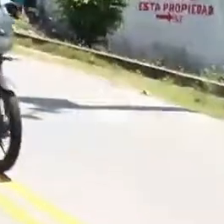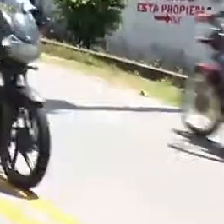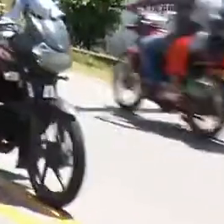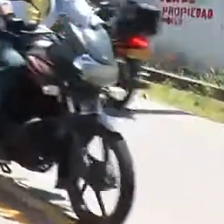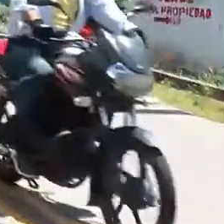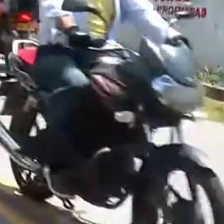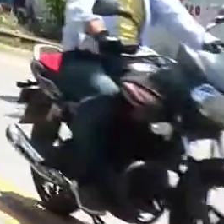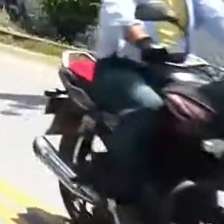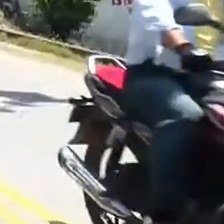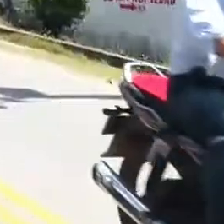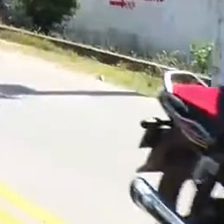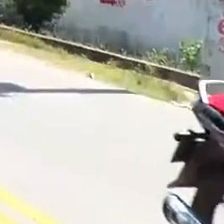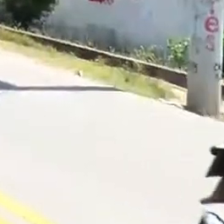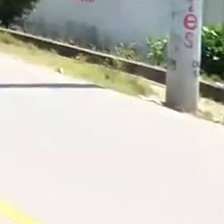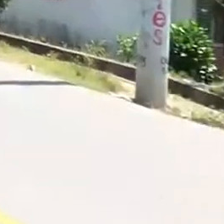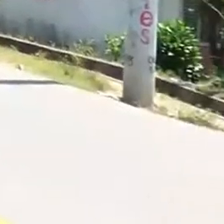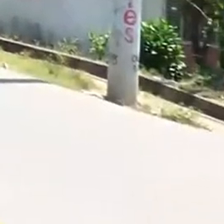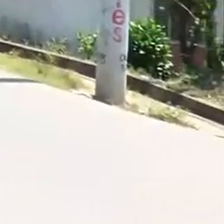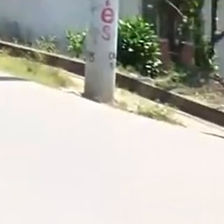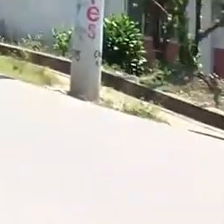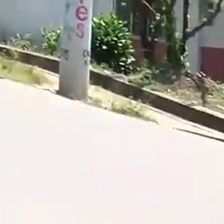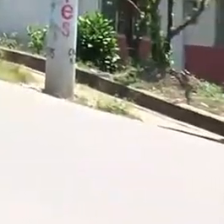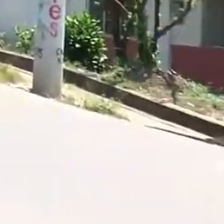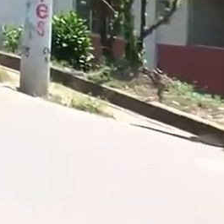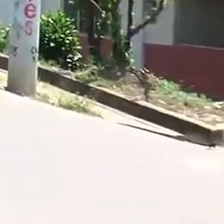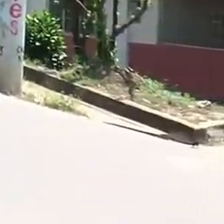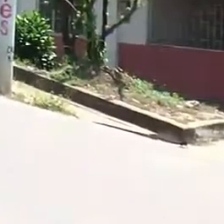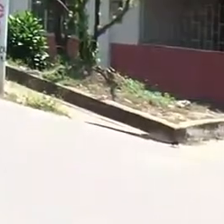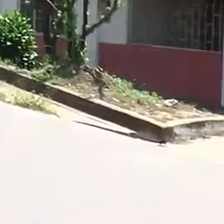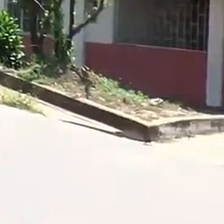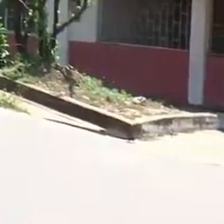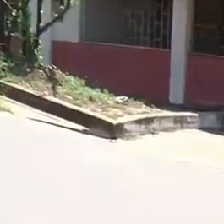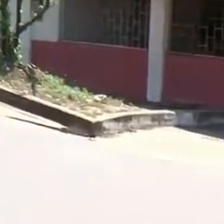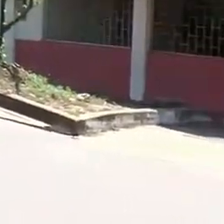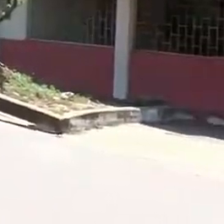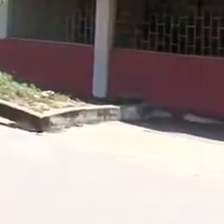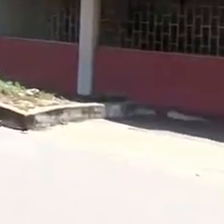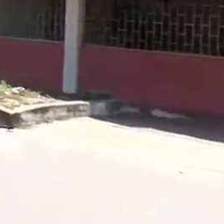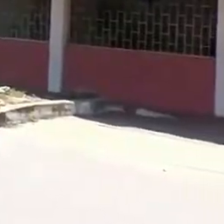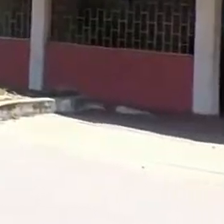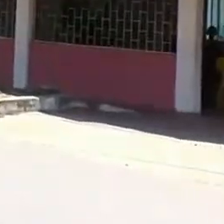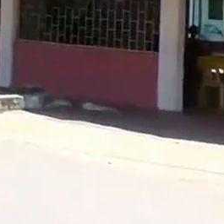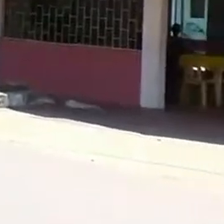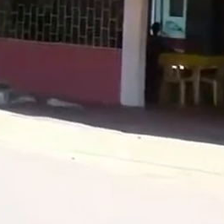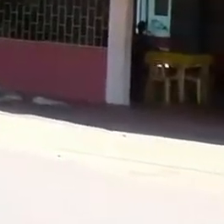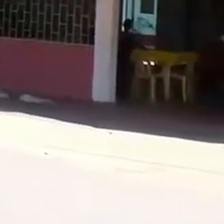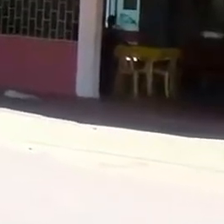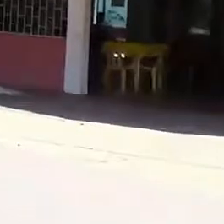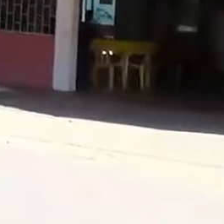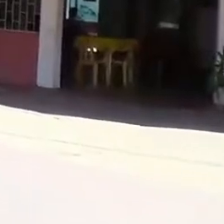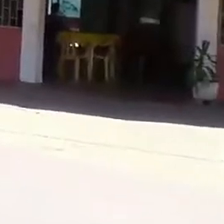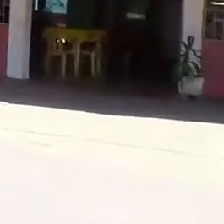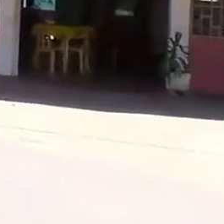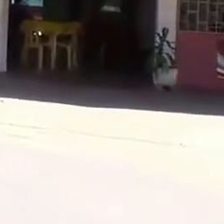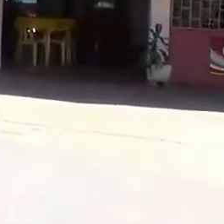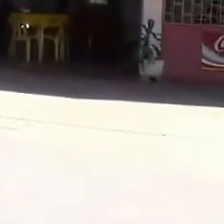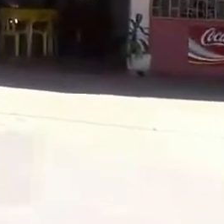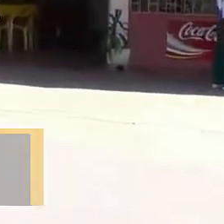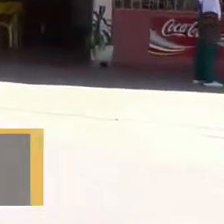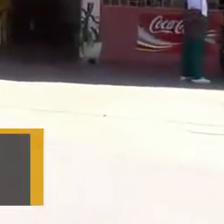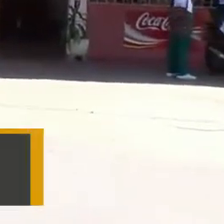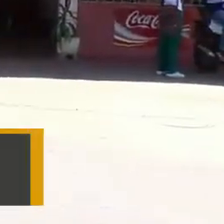va hacia el centro y hacia la ciudad de Bucaramanga. En este sitio se encuentran ubicados en este momento camioneros que se